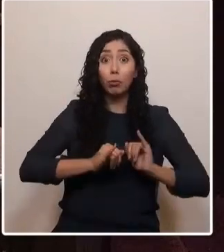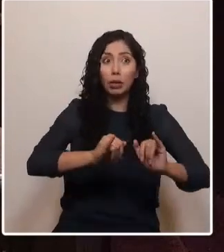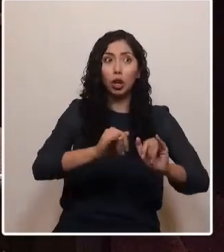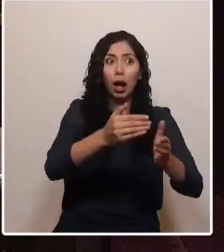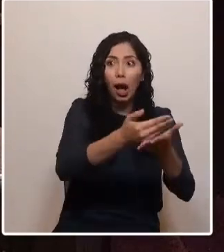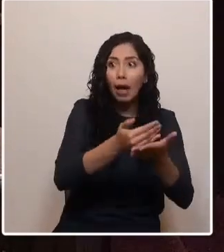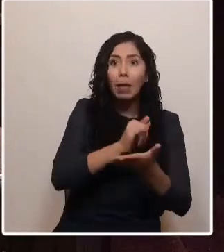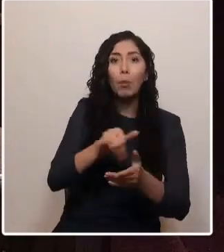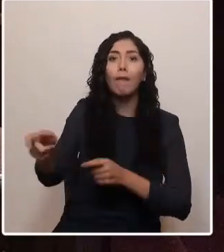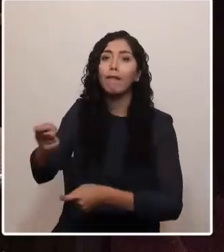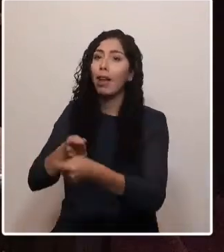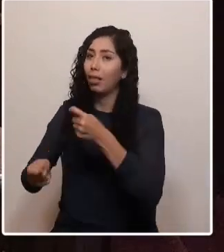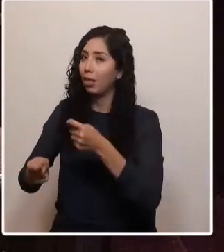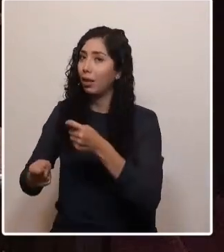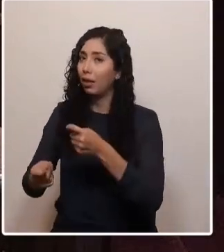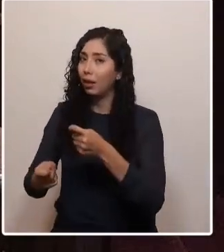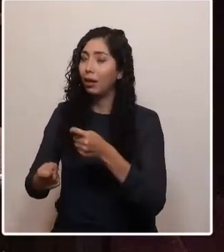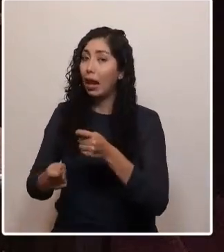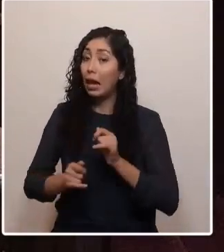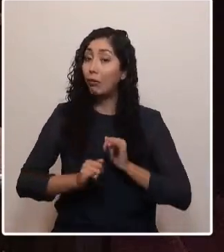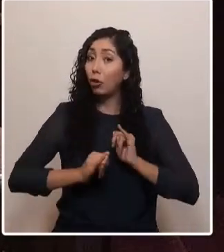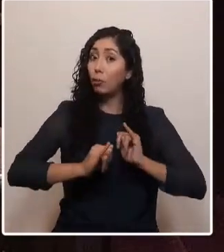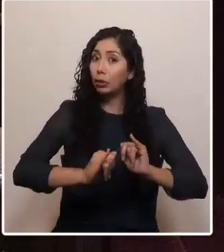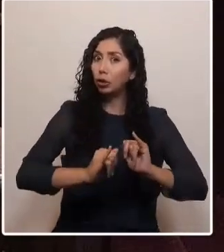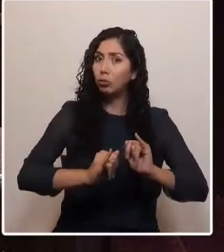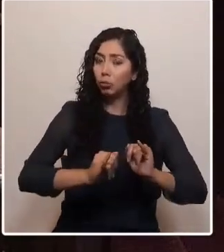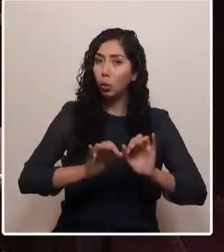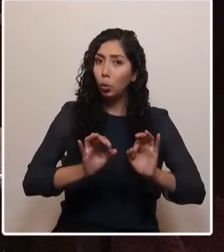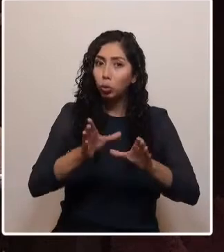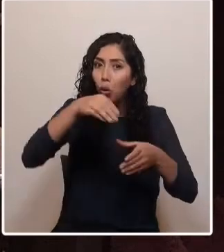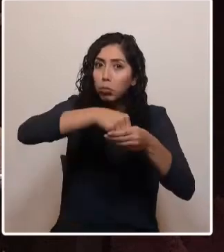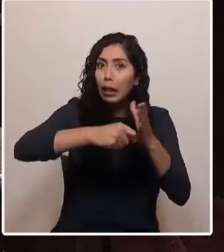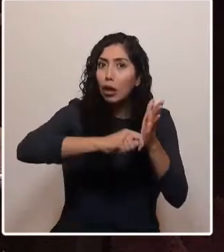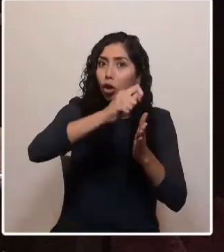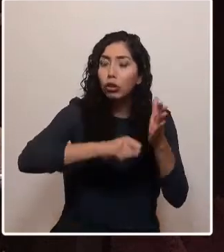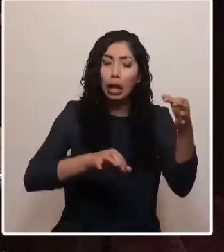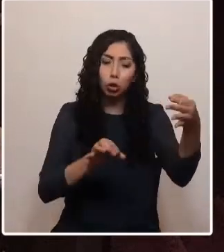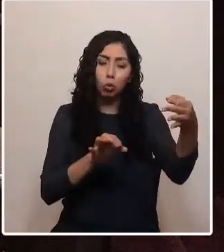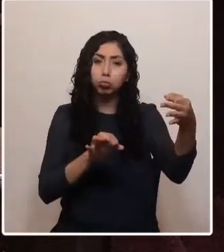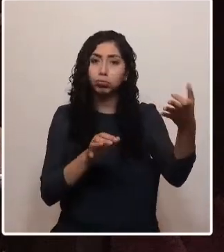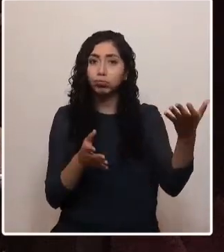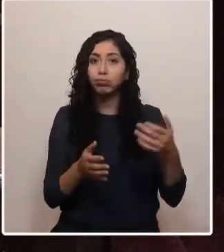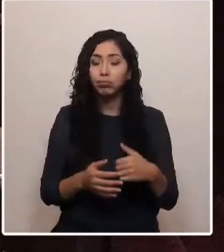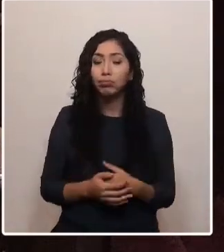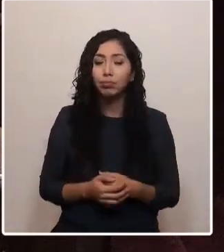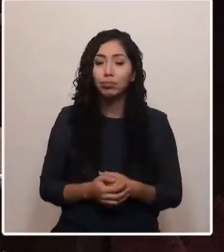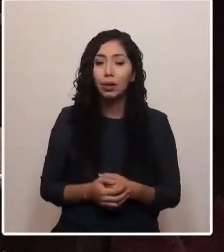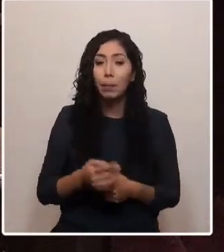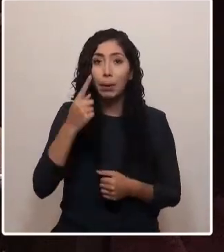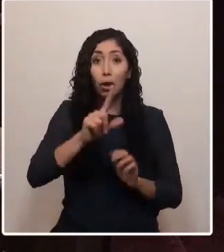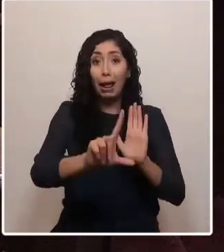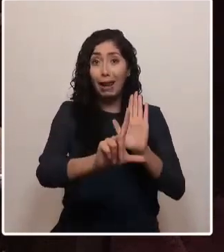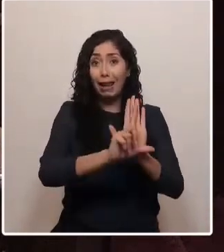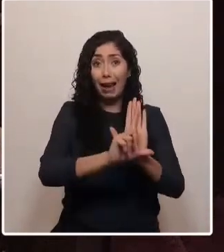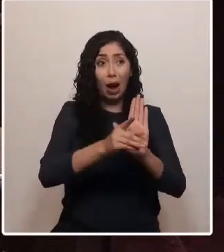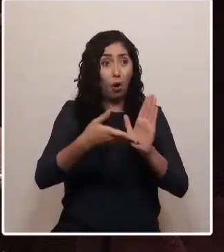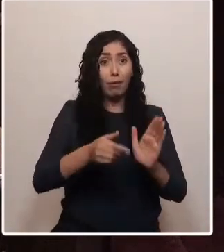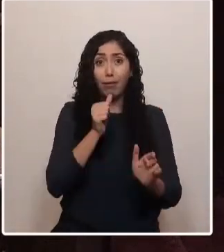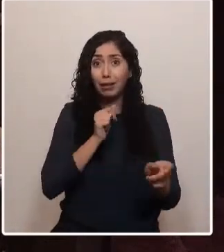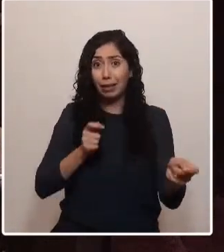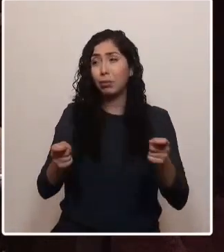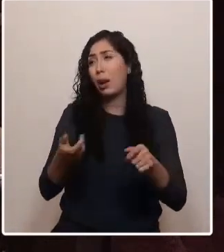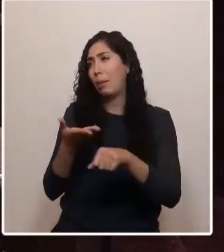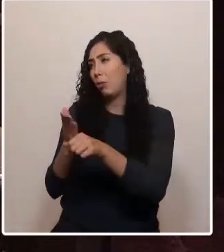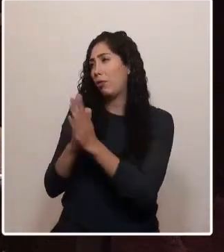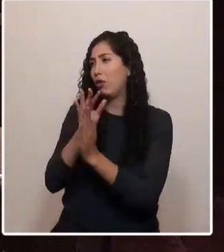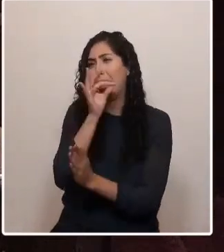La utilización de los datos es parte intrínseca del contrato y, por desgracia, no es alcanzada por gran parte de la legislación actual. Les pediría que se callen un ratito, sí,